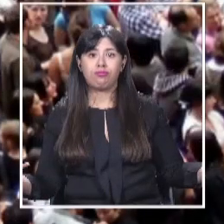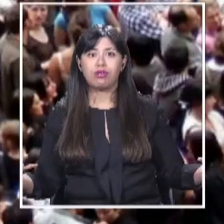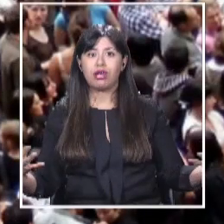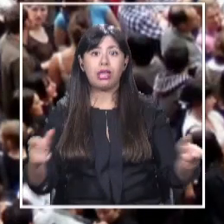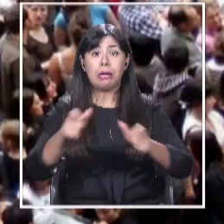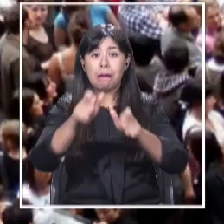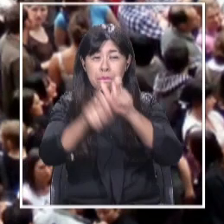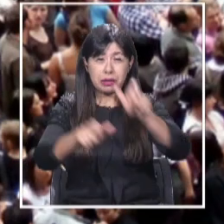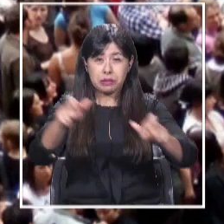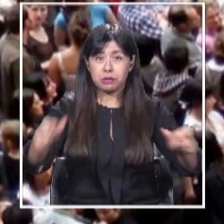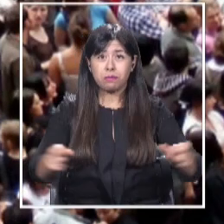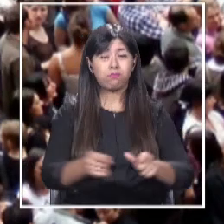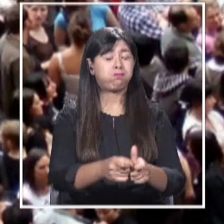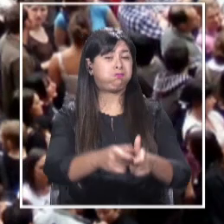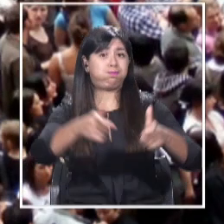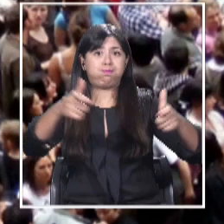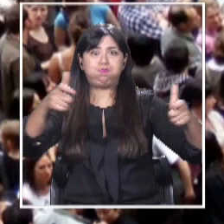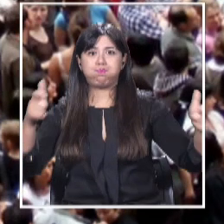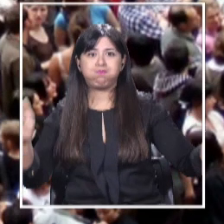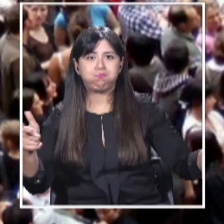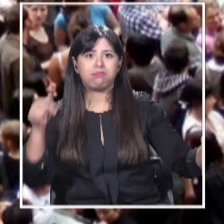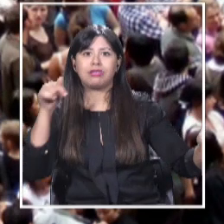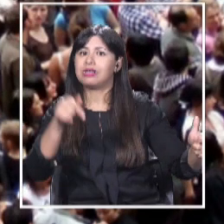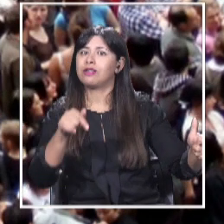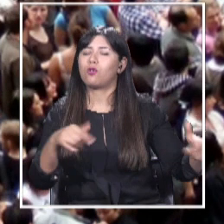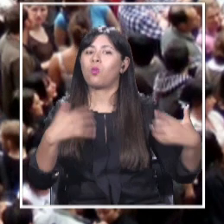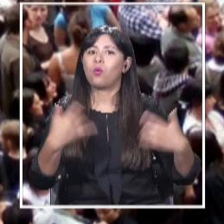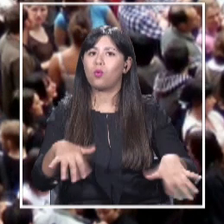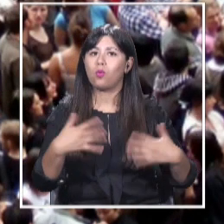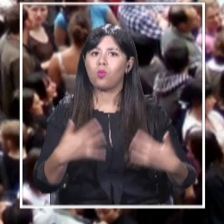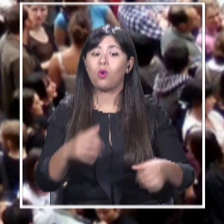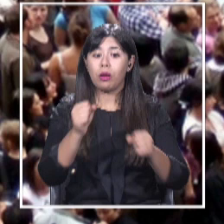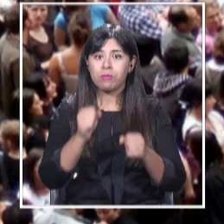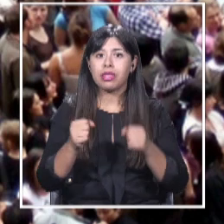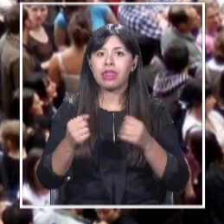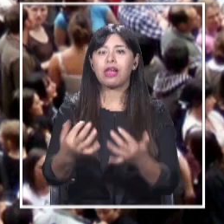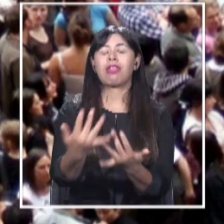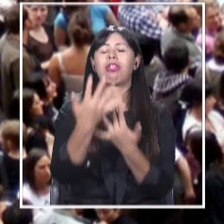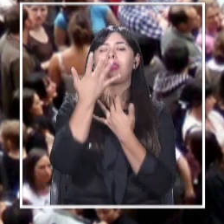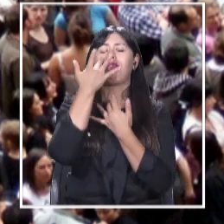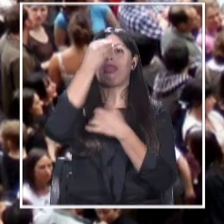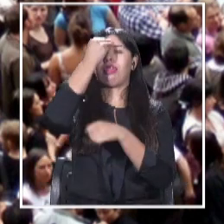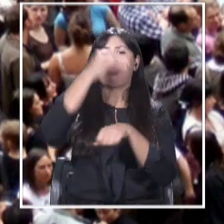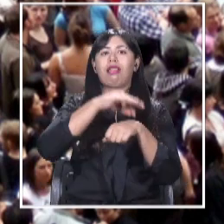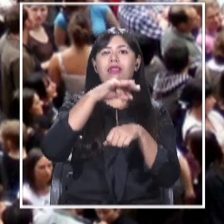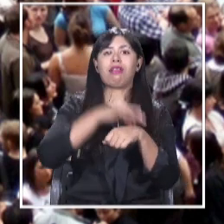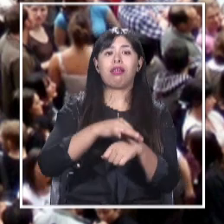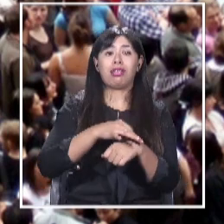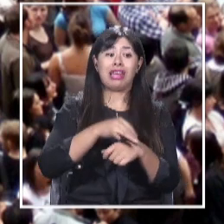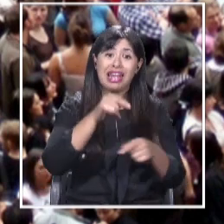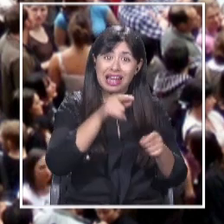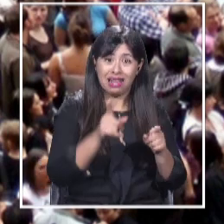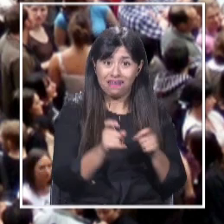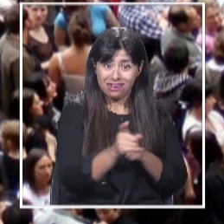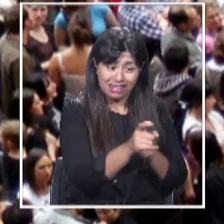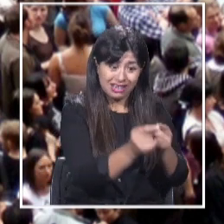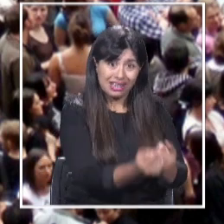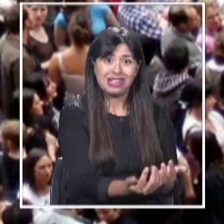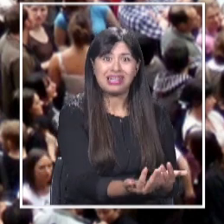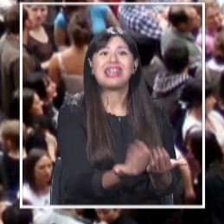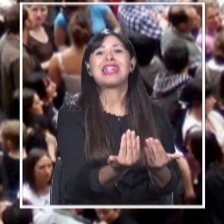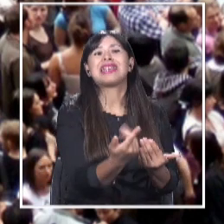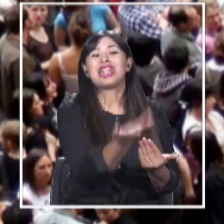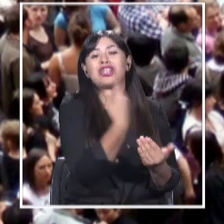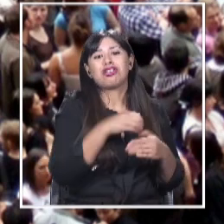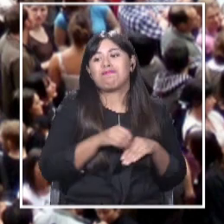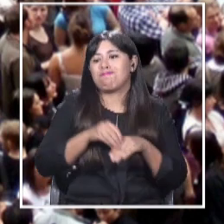las, vamos a decir, premisas fundamentales para que pueda haber contagio, ¿no? Los patógenos nos necesitan para poder transmitirnos.